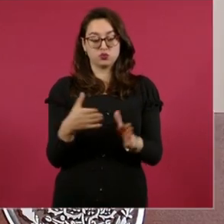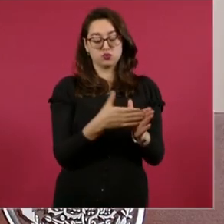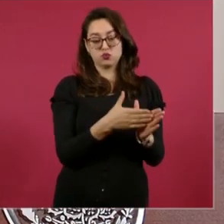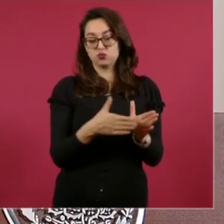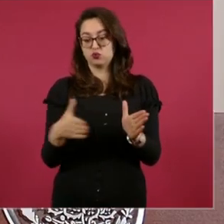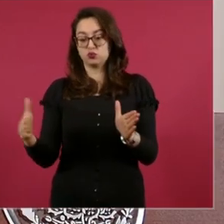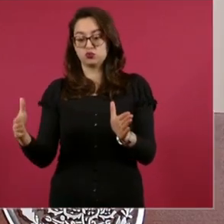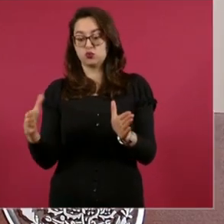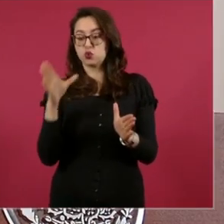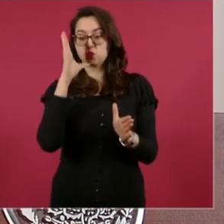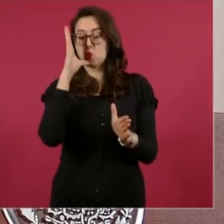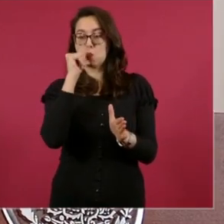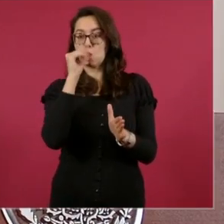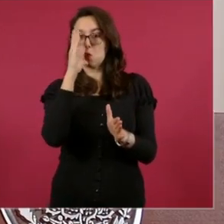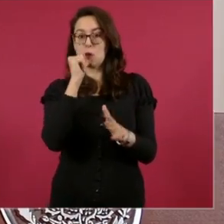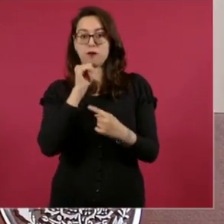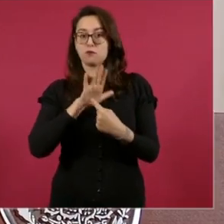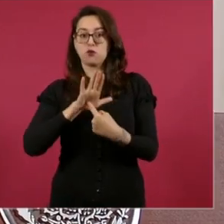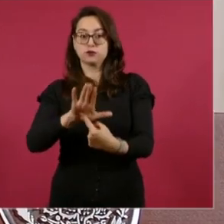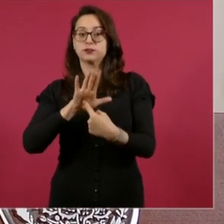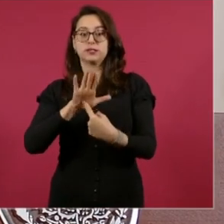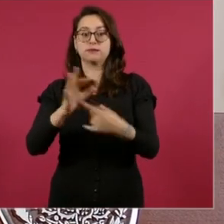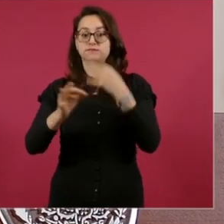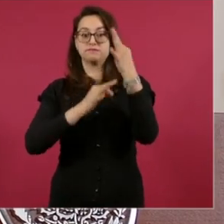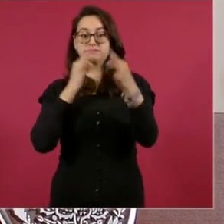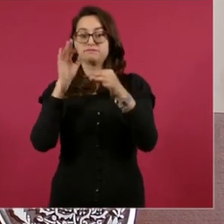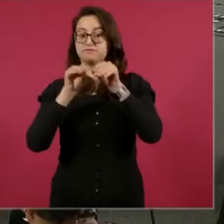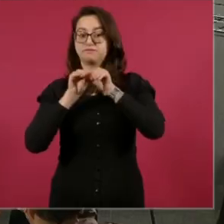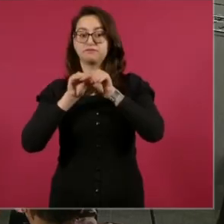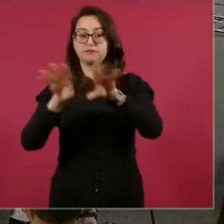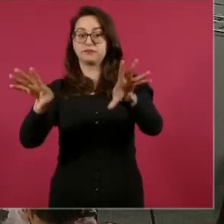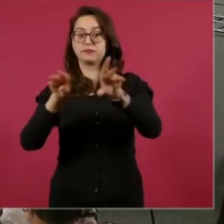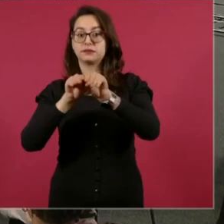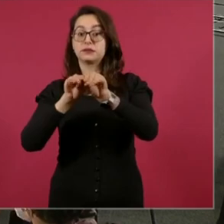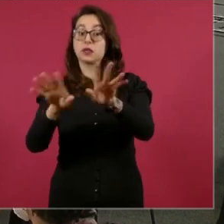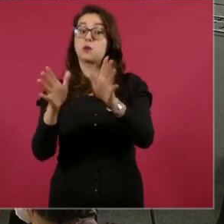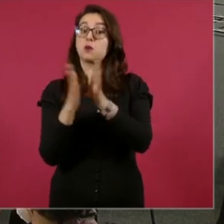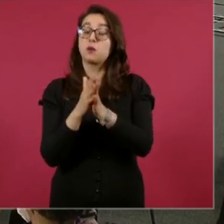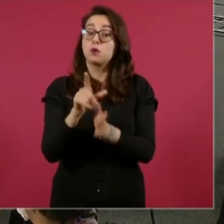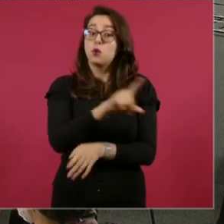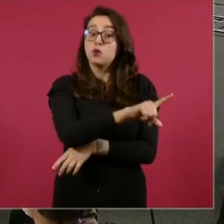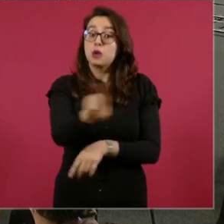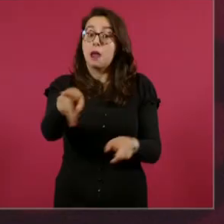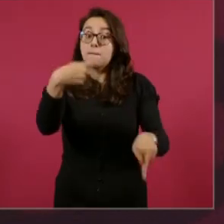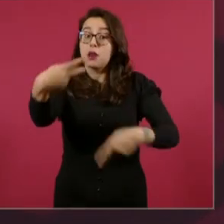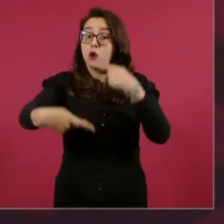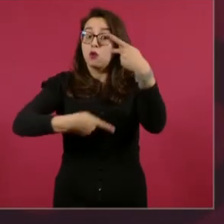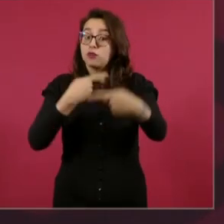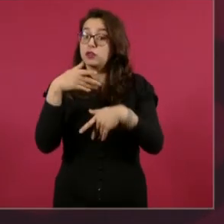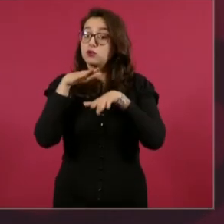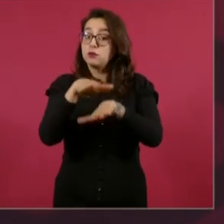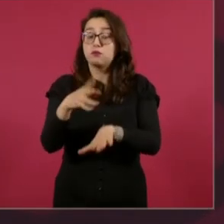Vamos a estar hablando de otras cosas, ustedes también me tienen que ayudar a no estarme preguntando de cuestiones políticas.